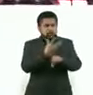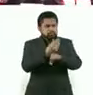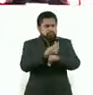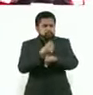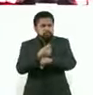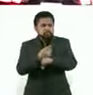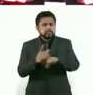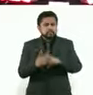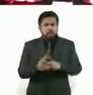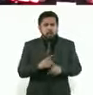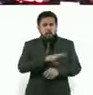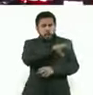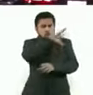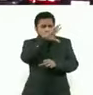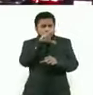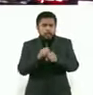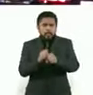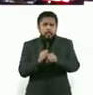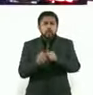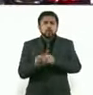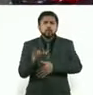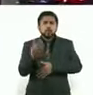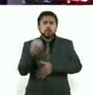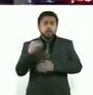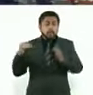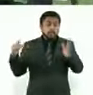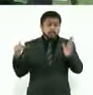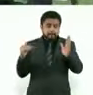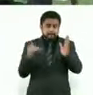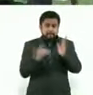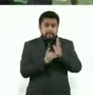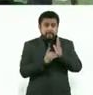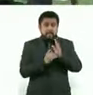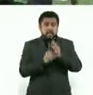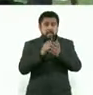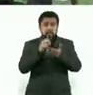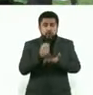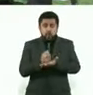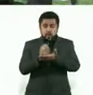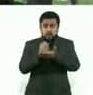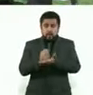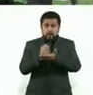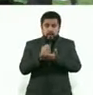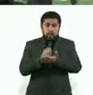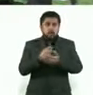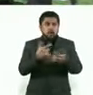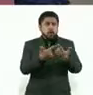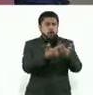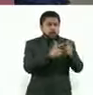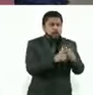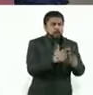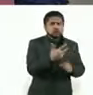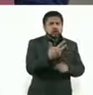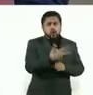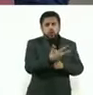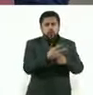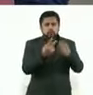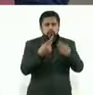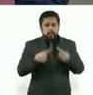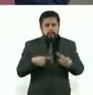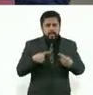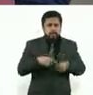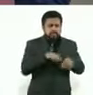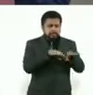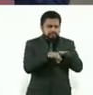En total fueron 9 mil toneladas. Tuvimos 8 cuadrillas de día, 10 cuadrillas en las noches,